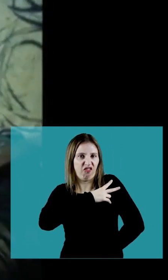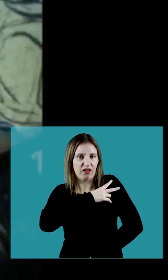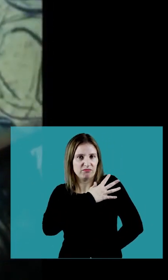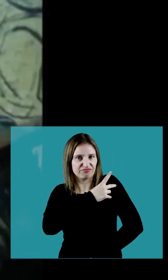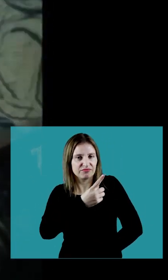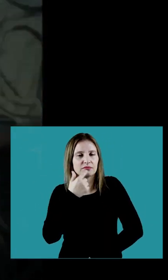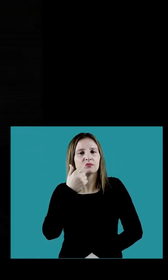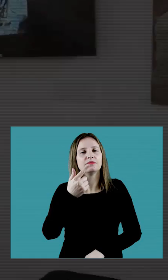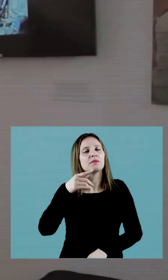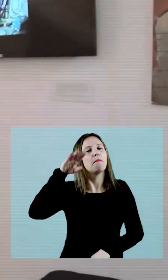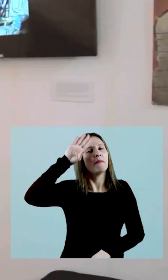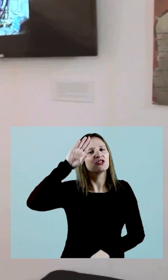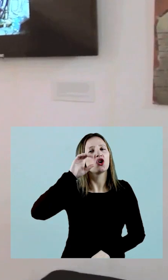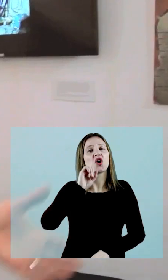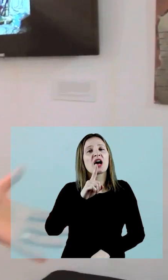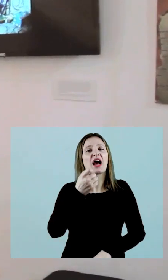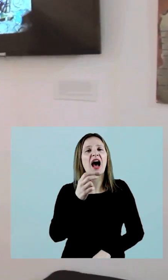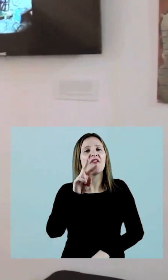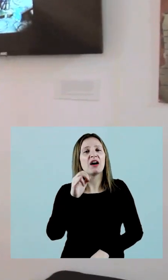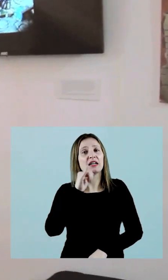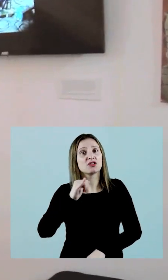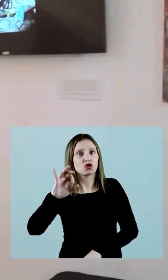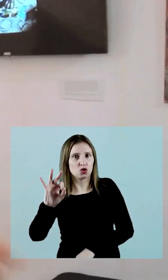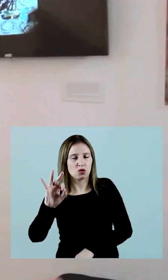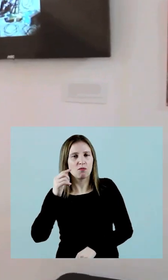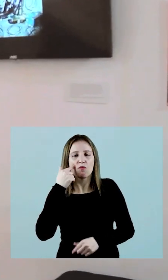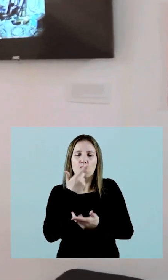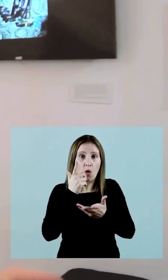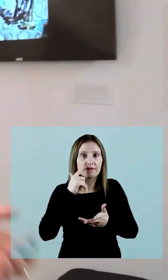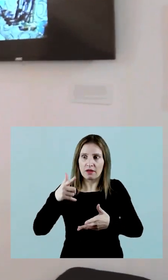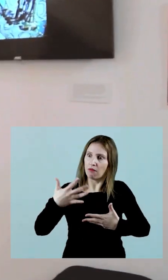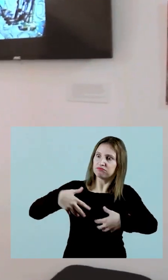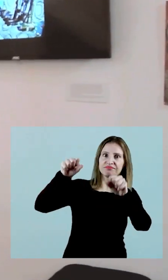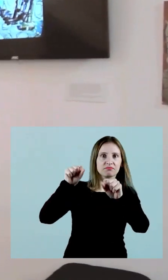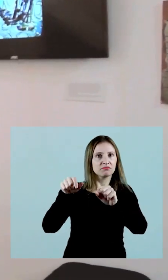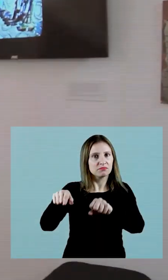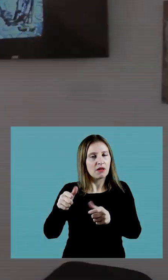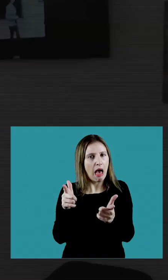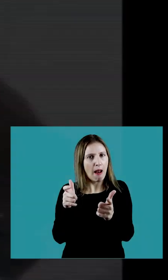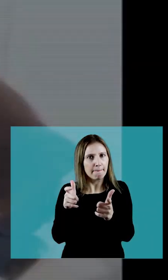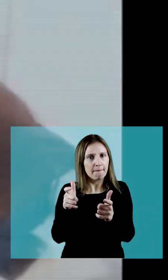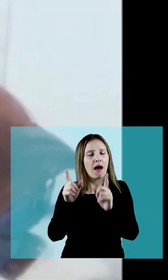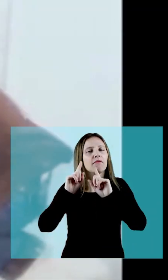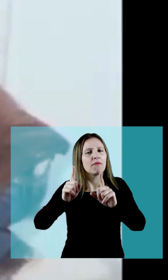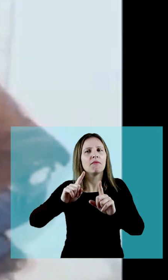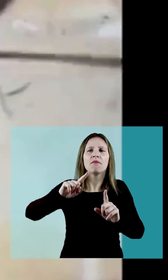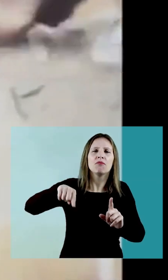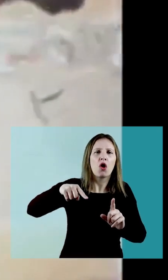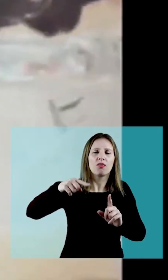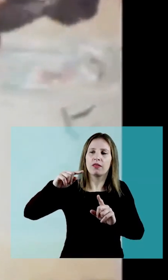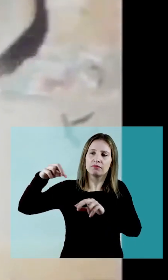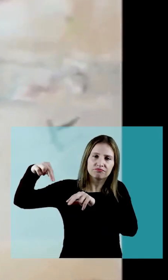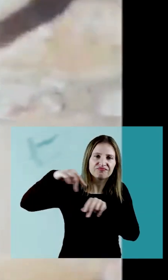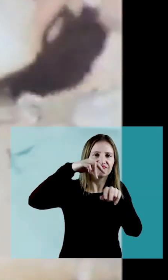el mayor Gavazo, muestra el hallazgo de las armas y también la salida de los detenidos.